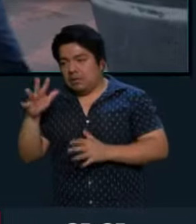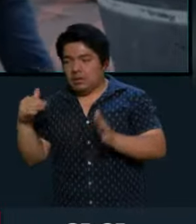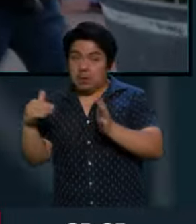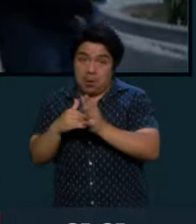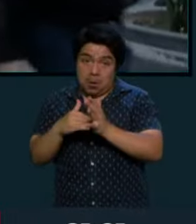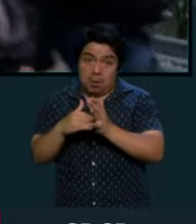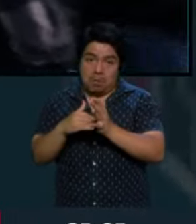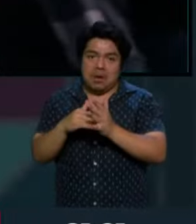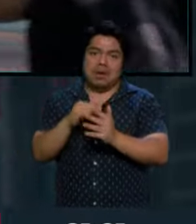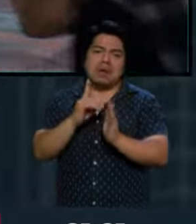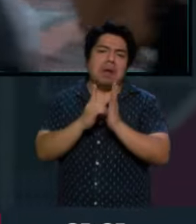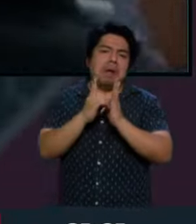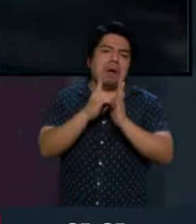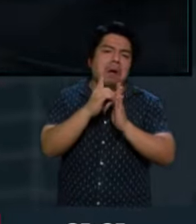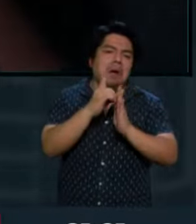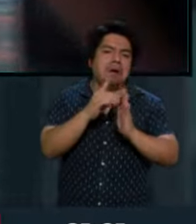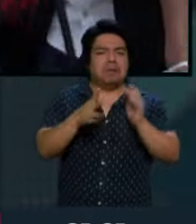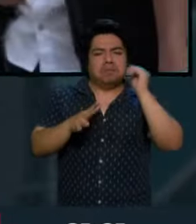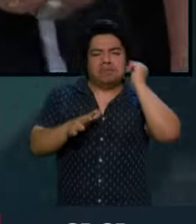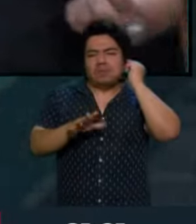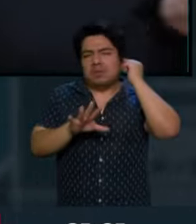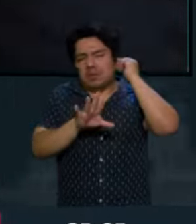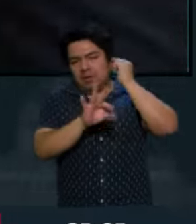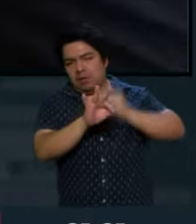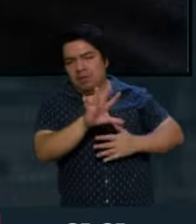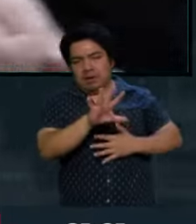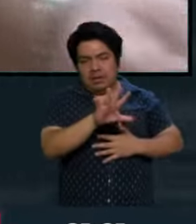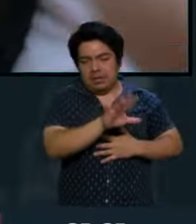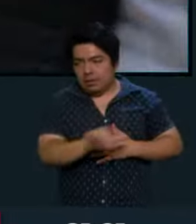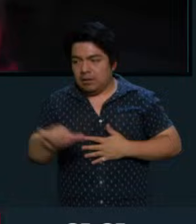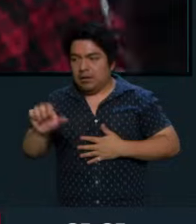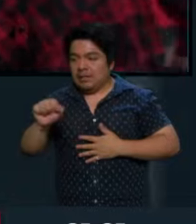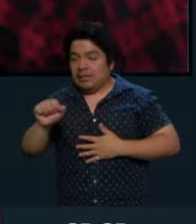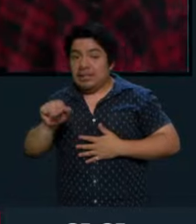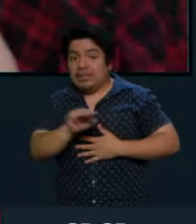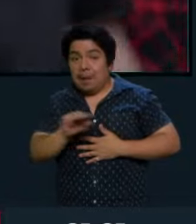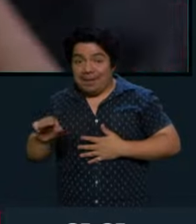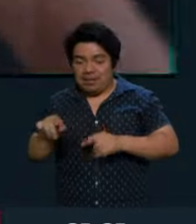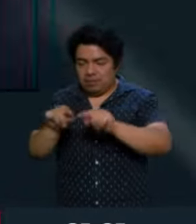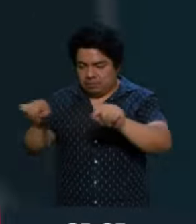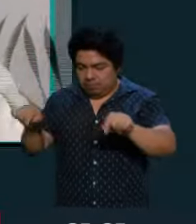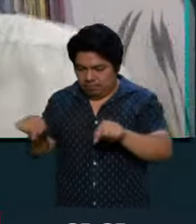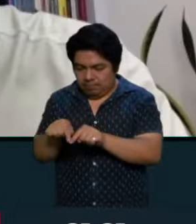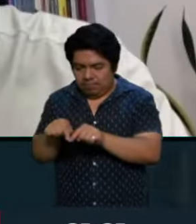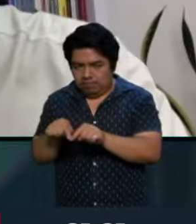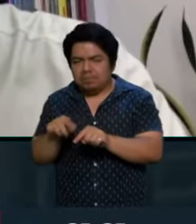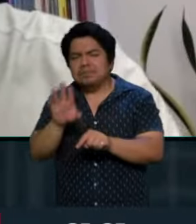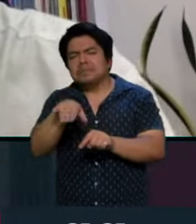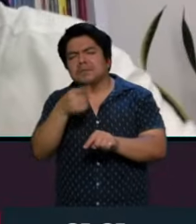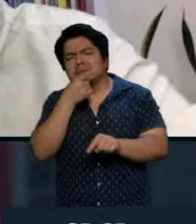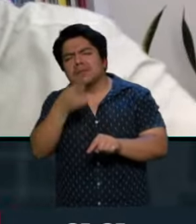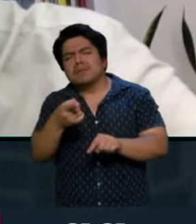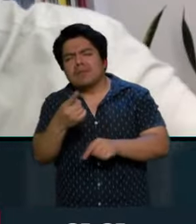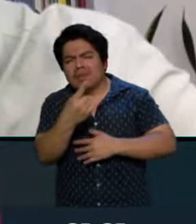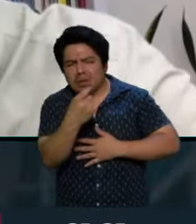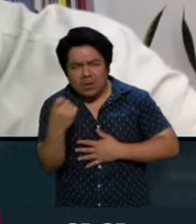que irán de los, decía yo, 45 a 60 metros cuadrados. ¿Y cuántos? Bueno, nos decía que serán alrededor